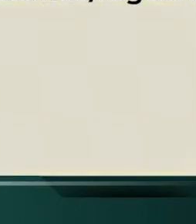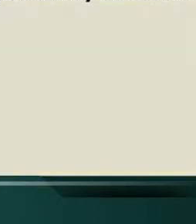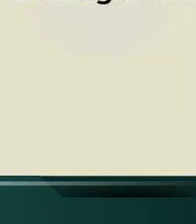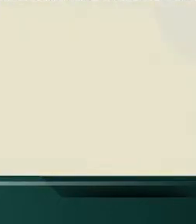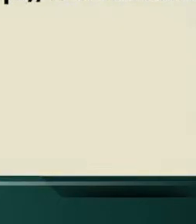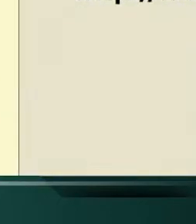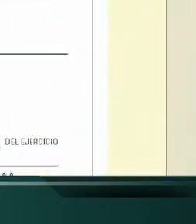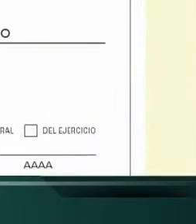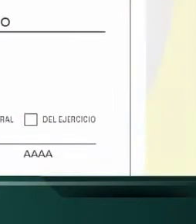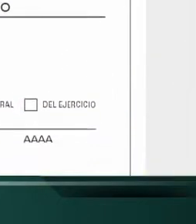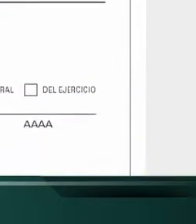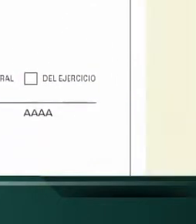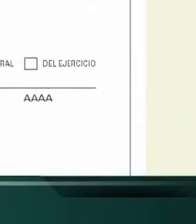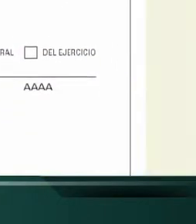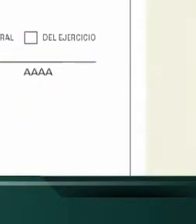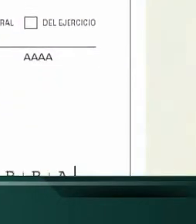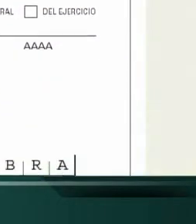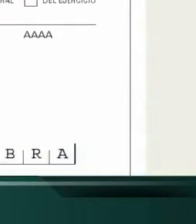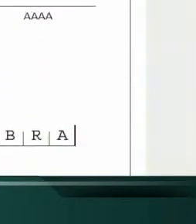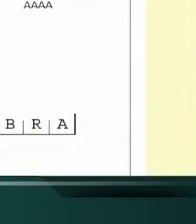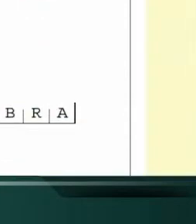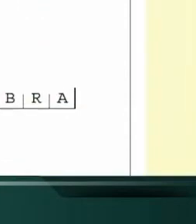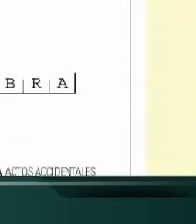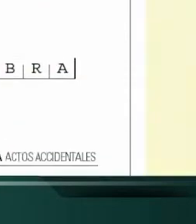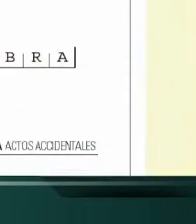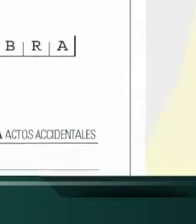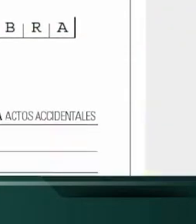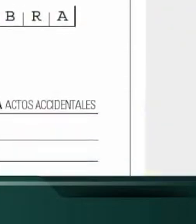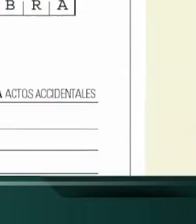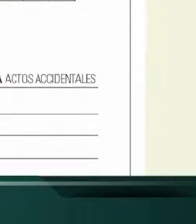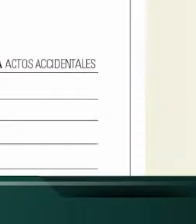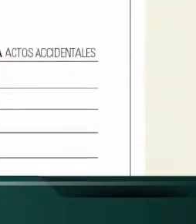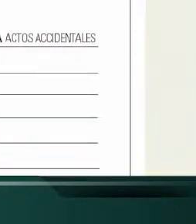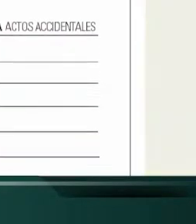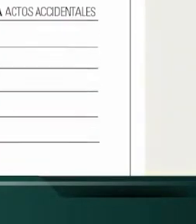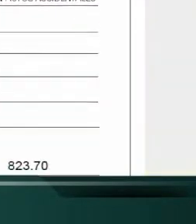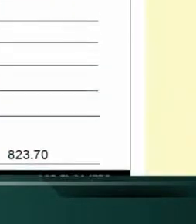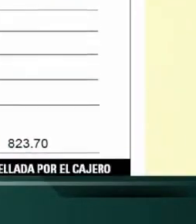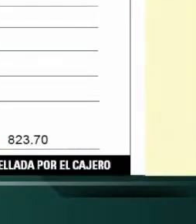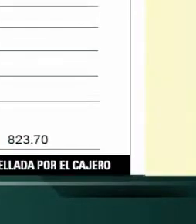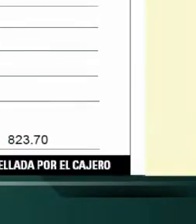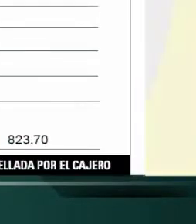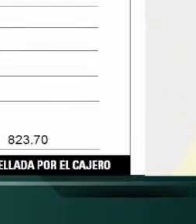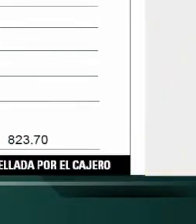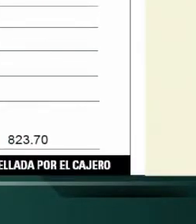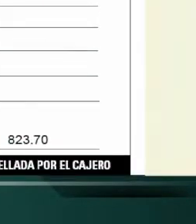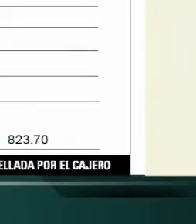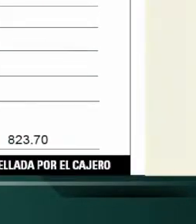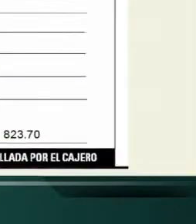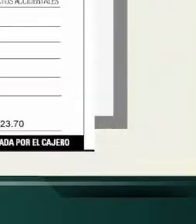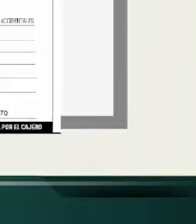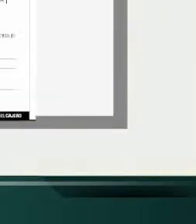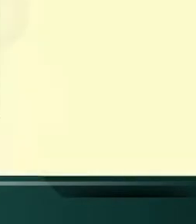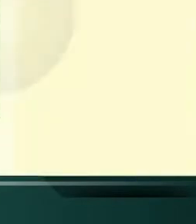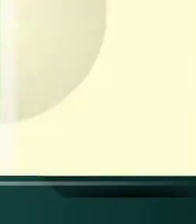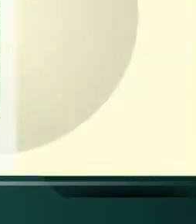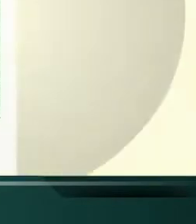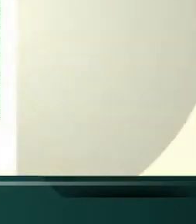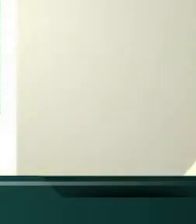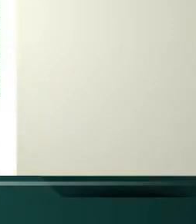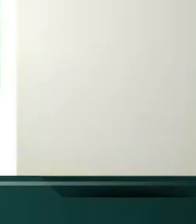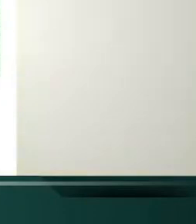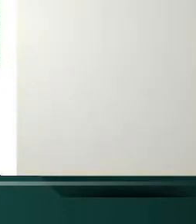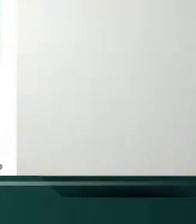www.e55.hacienda.gov.mx/registro/INET.do. A continuación te explicamos los pasos a seguir para llenar correctamente el formato.